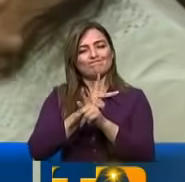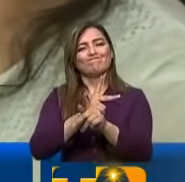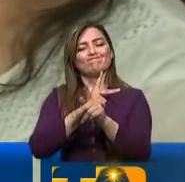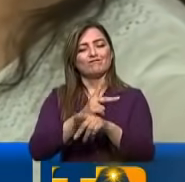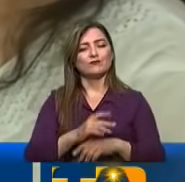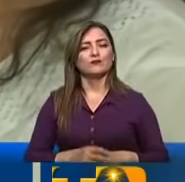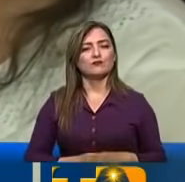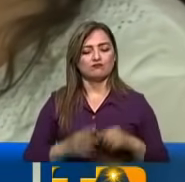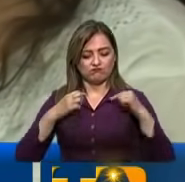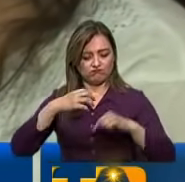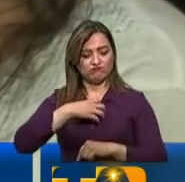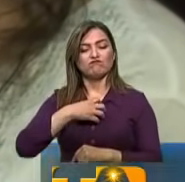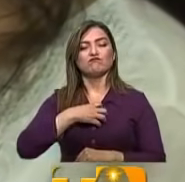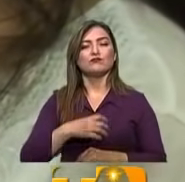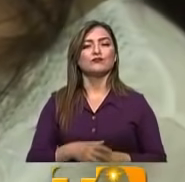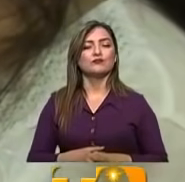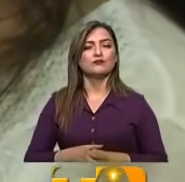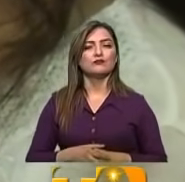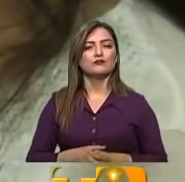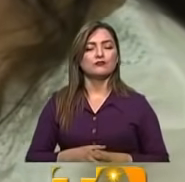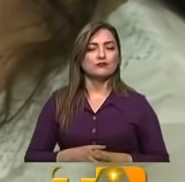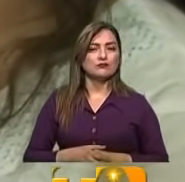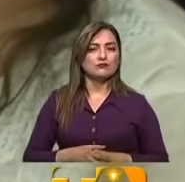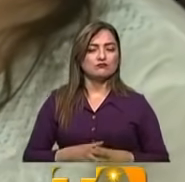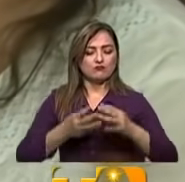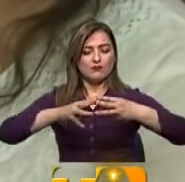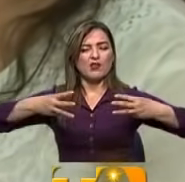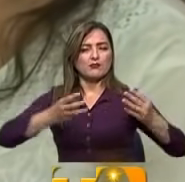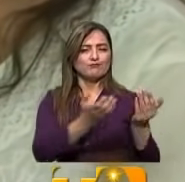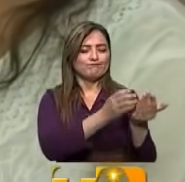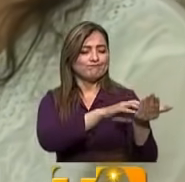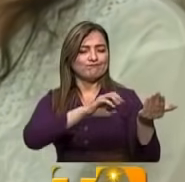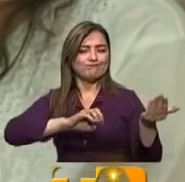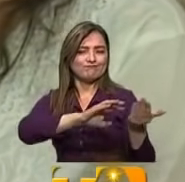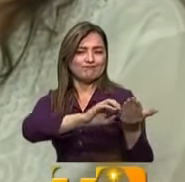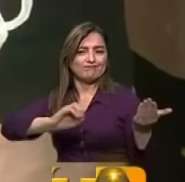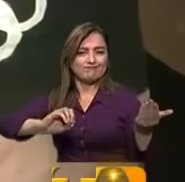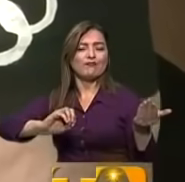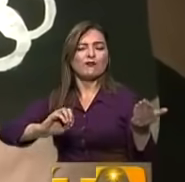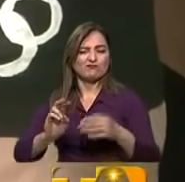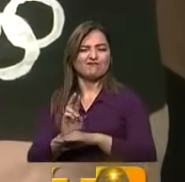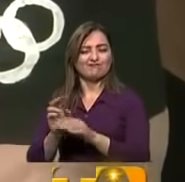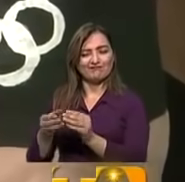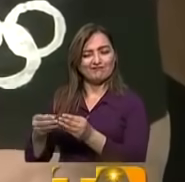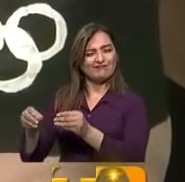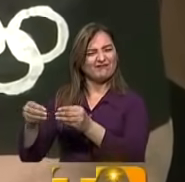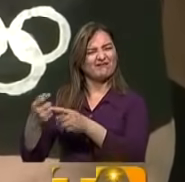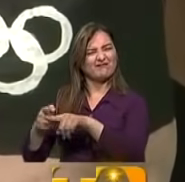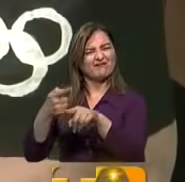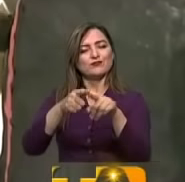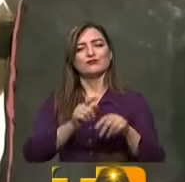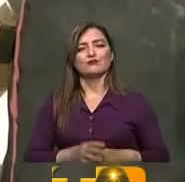respectiva medalla. Y sí, el material es reciclable, es biodegradable. Esta medida se adoptó para